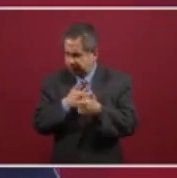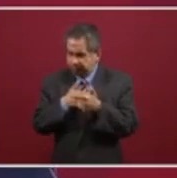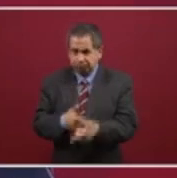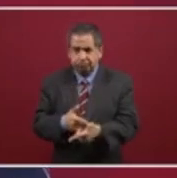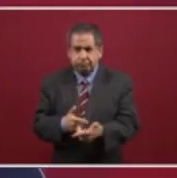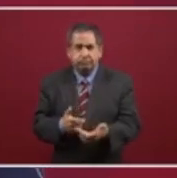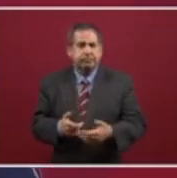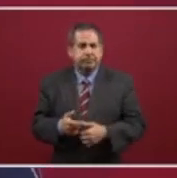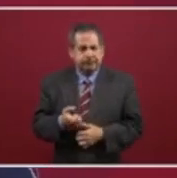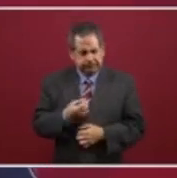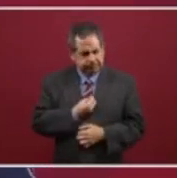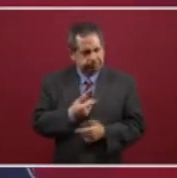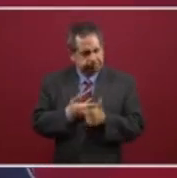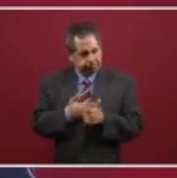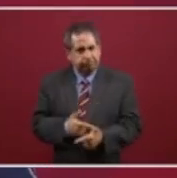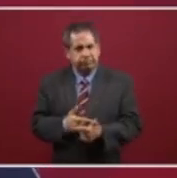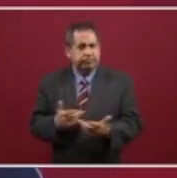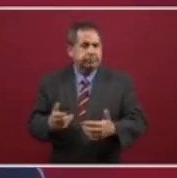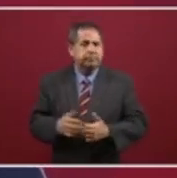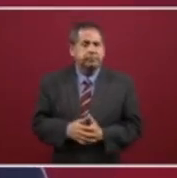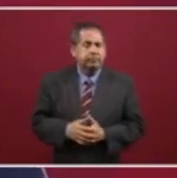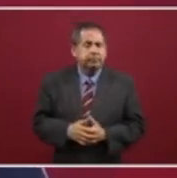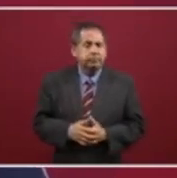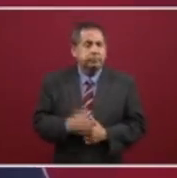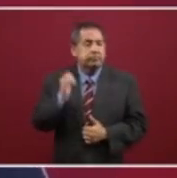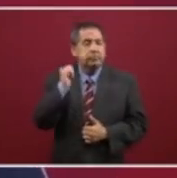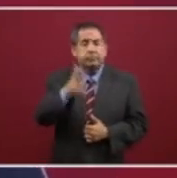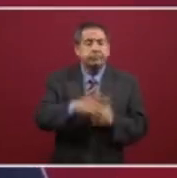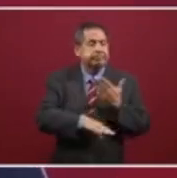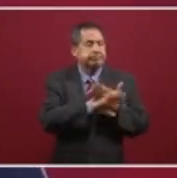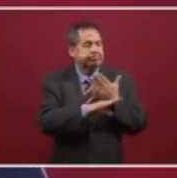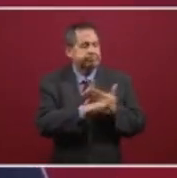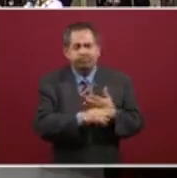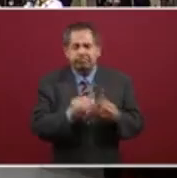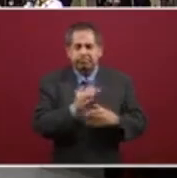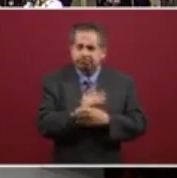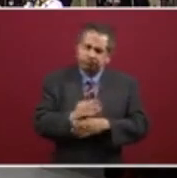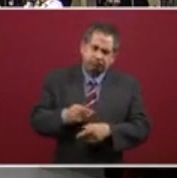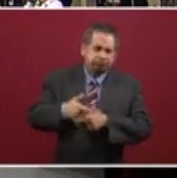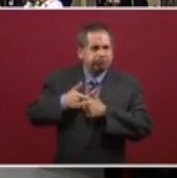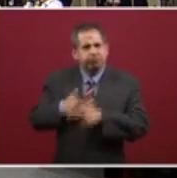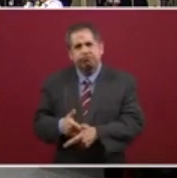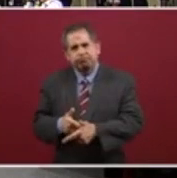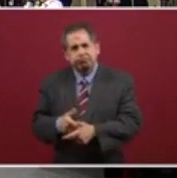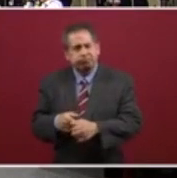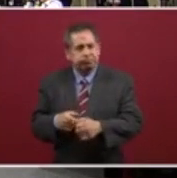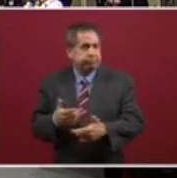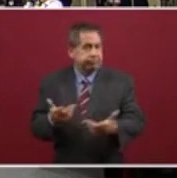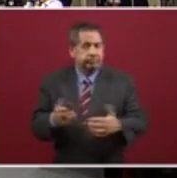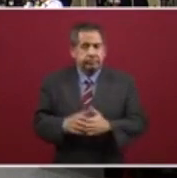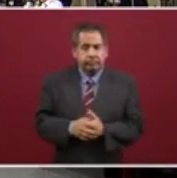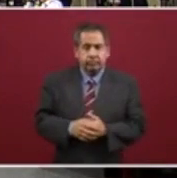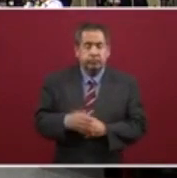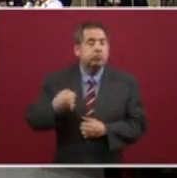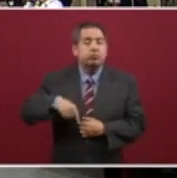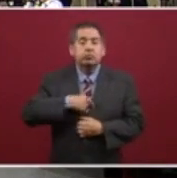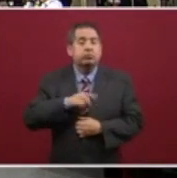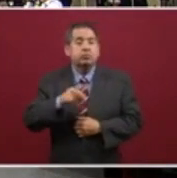Para resistir cualquier adversidad. Y otra cosa también, no